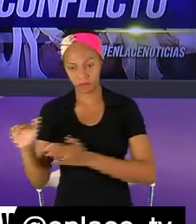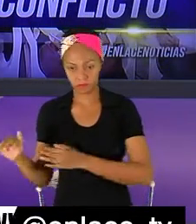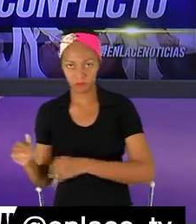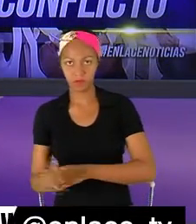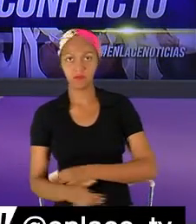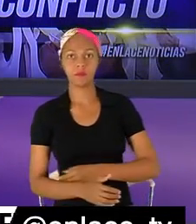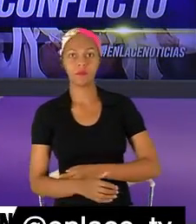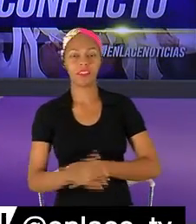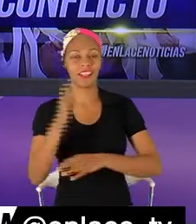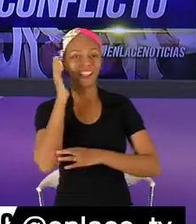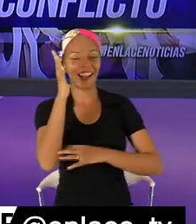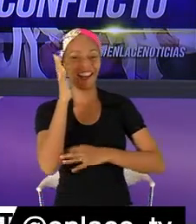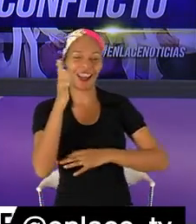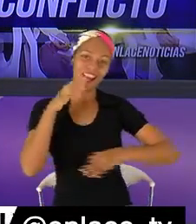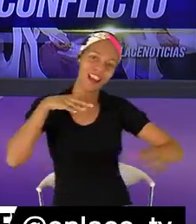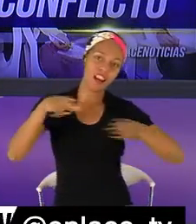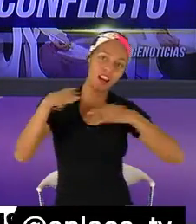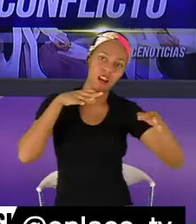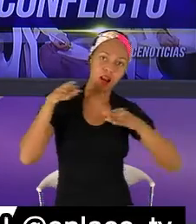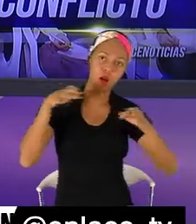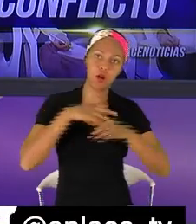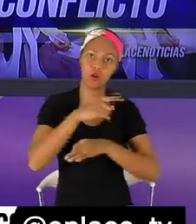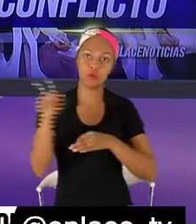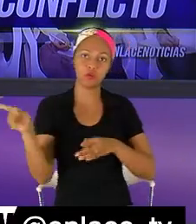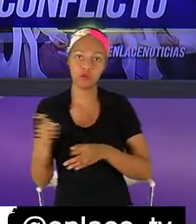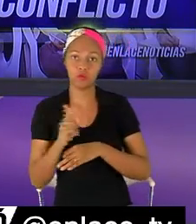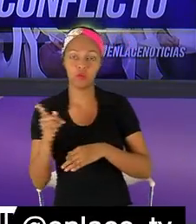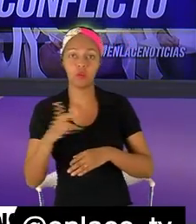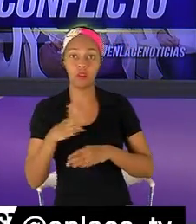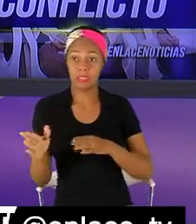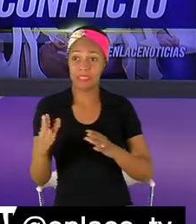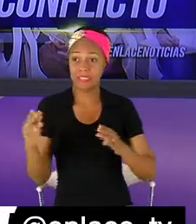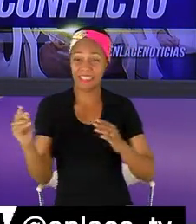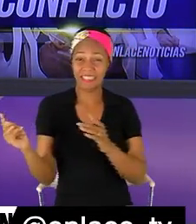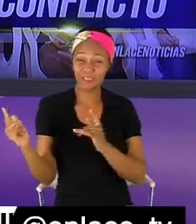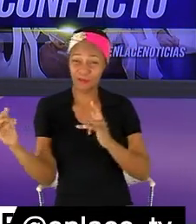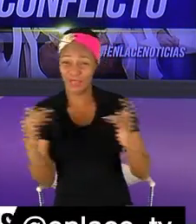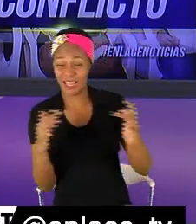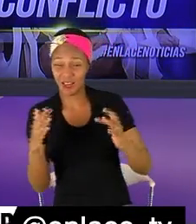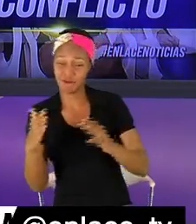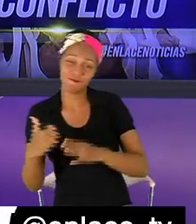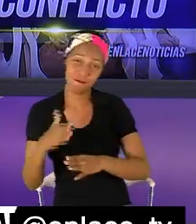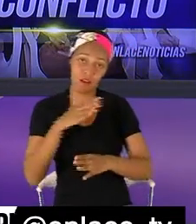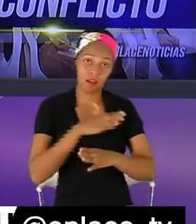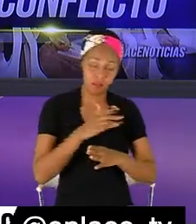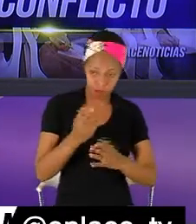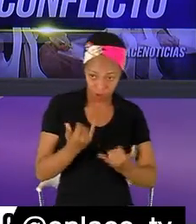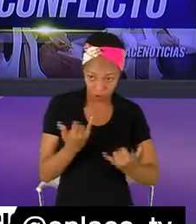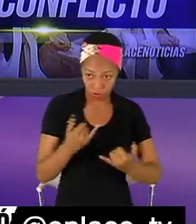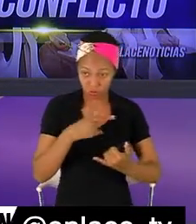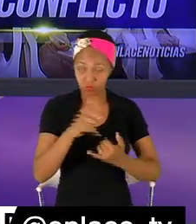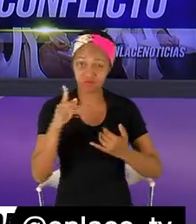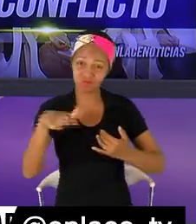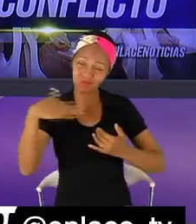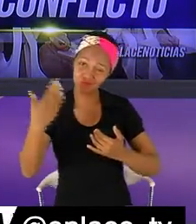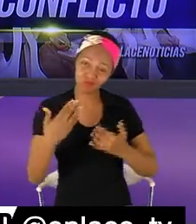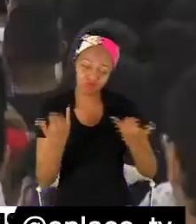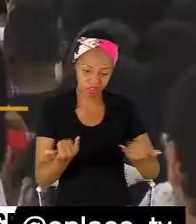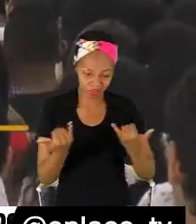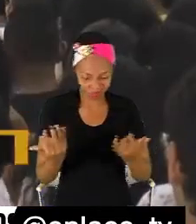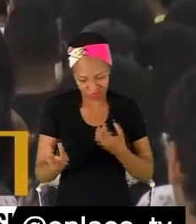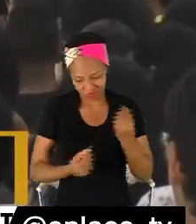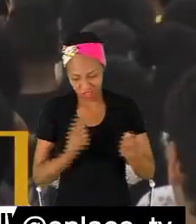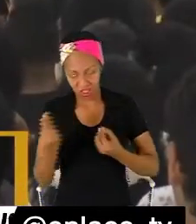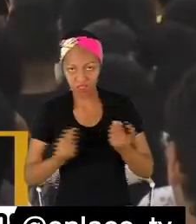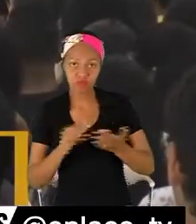la Escuela Normal Superior Cristo Rey. La actividad se da en el marco de los 50 años de esta institución educativa.